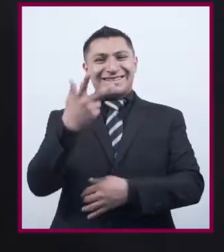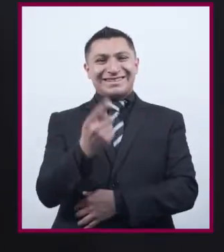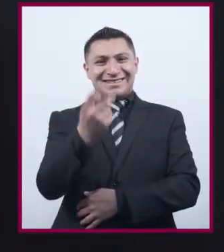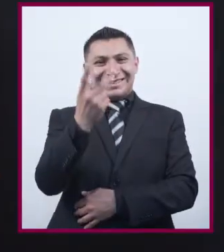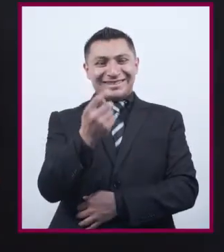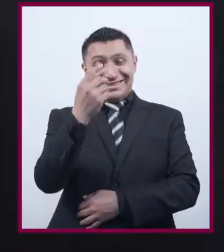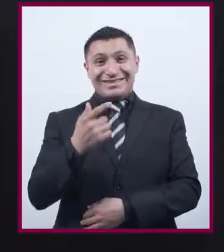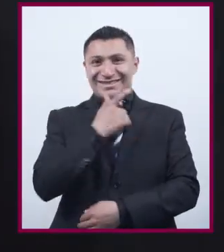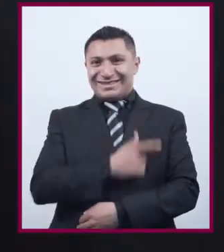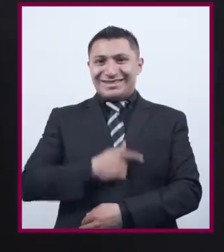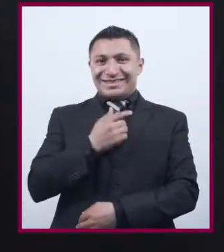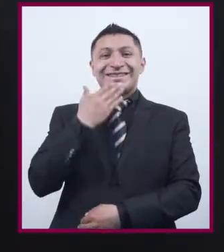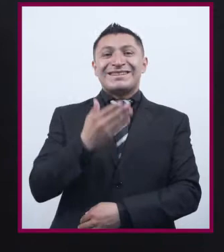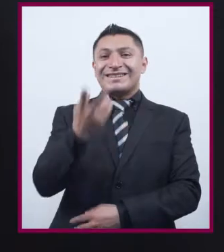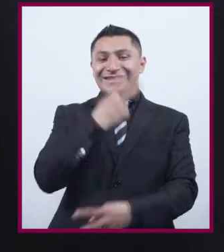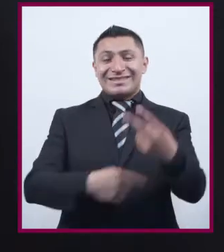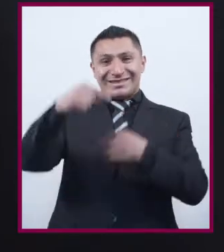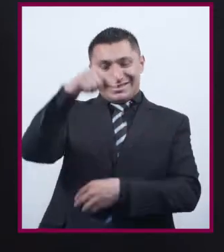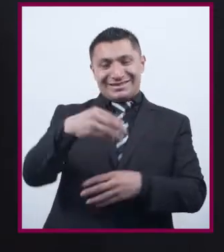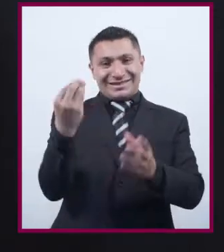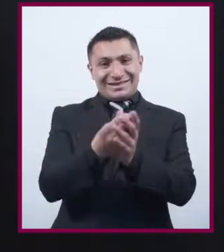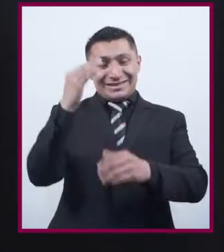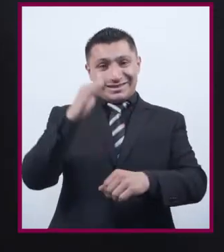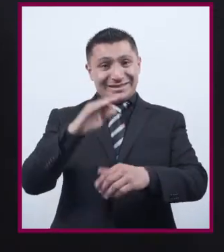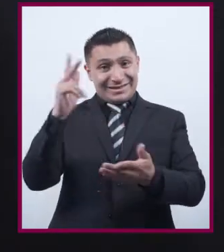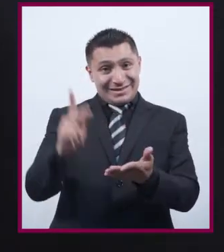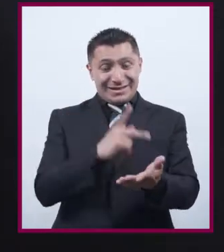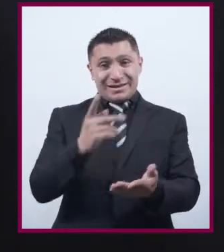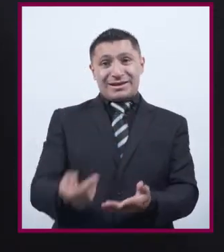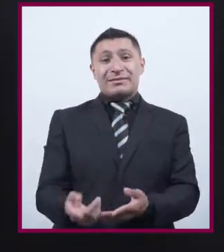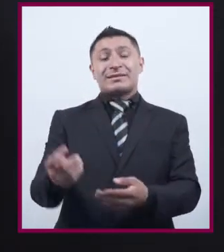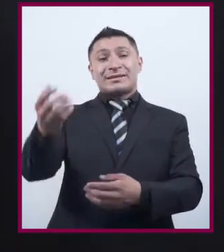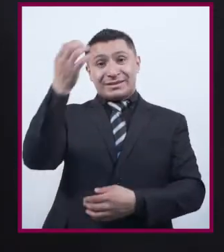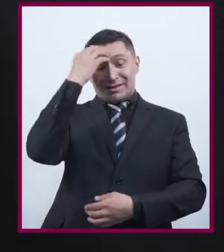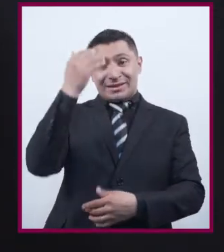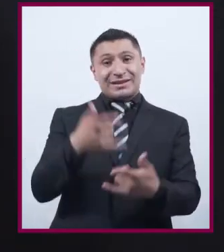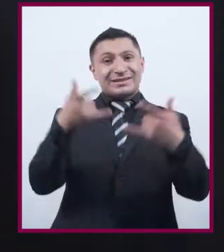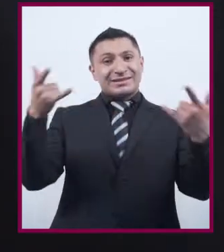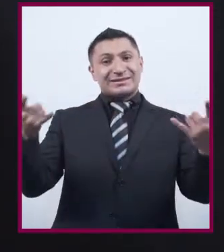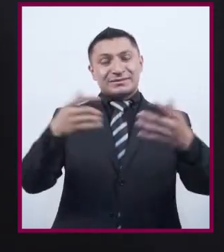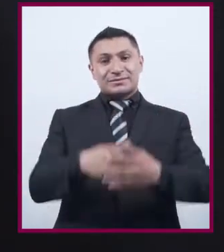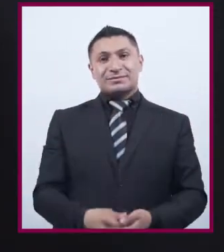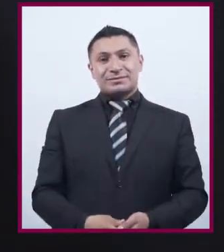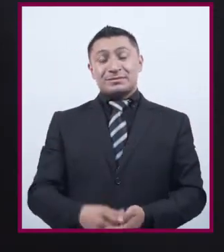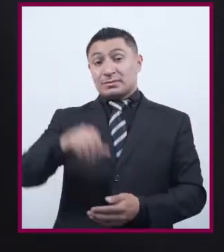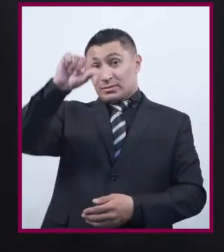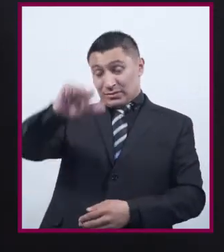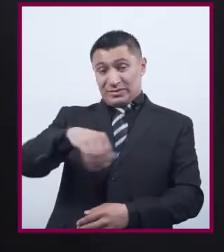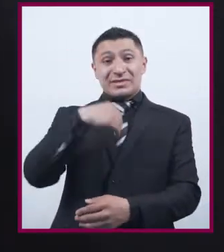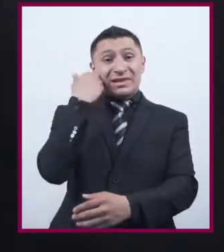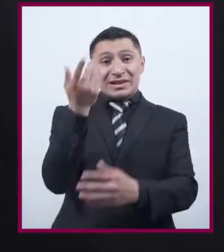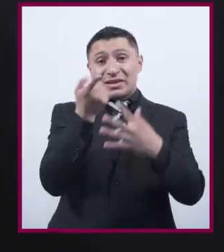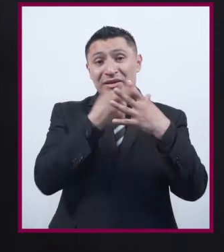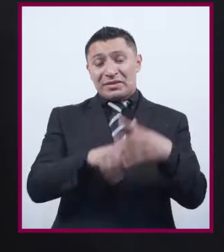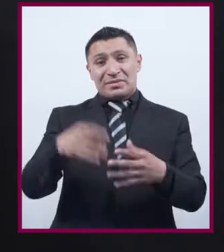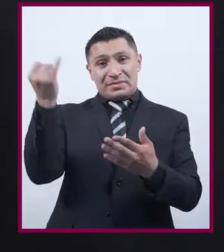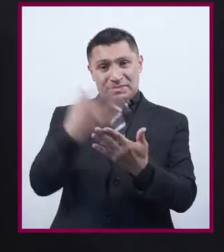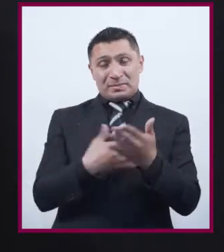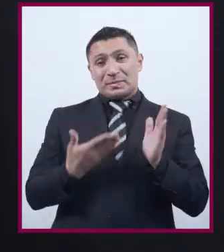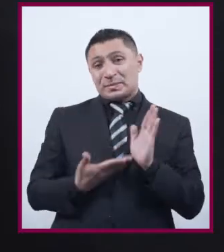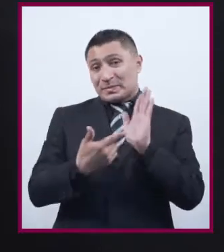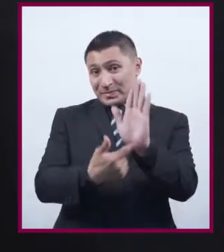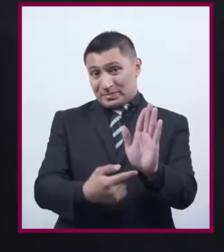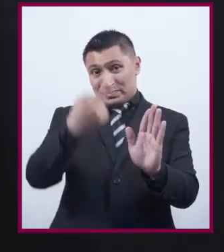Hola, jóvenes en TV. Es un gusto darte la bienvenida a un programa más de nuestra serie Conciencia Histórica. Hoy quise empezar con